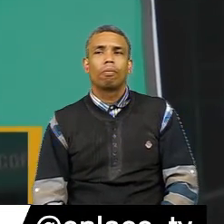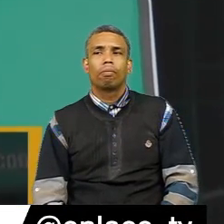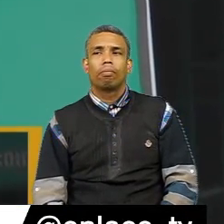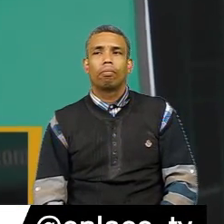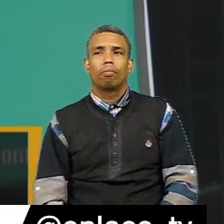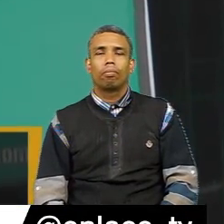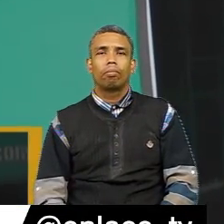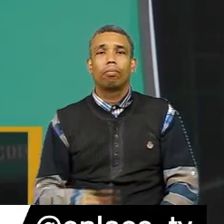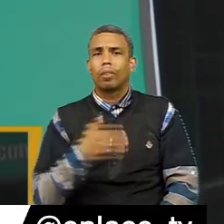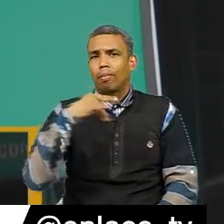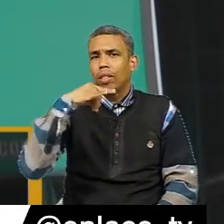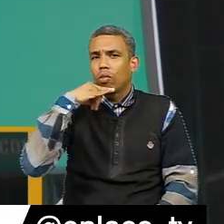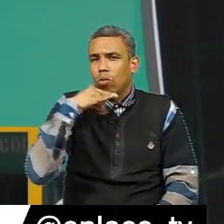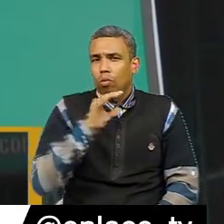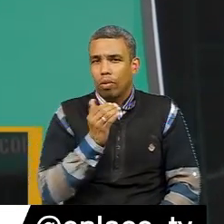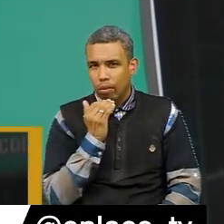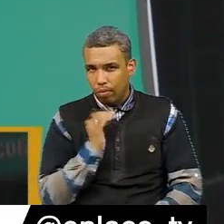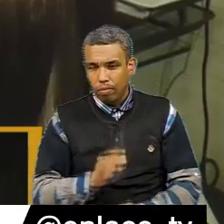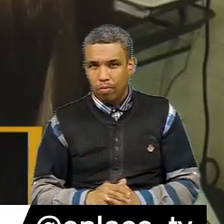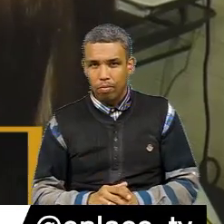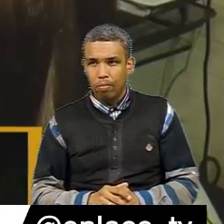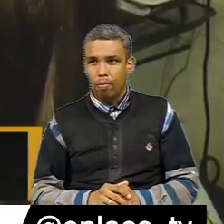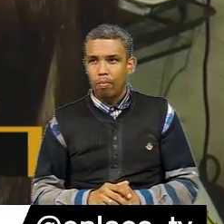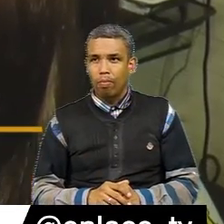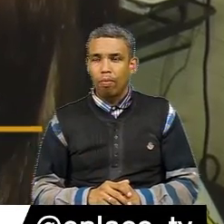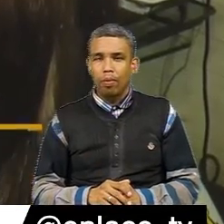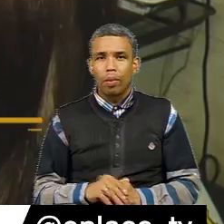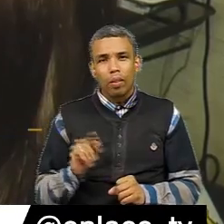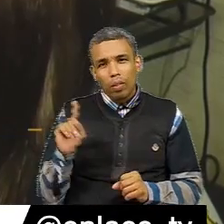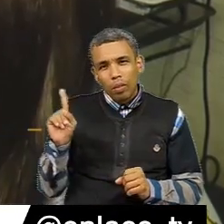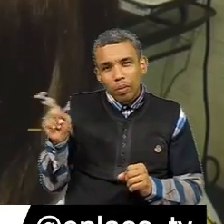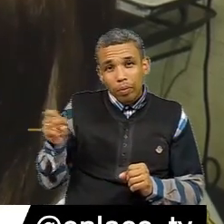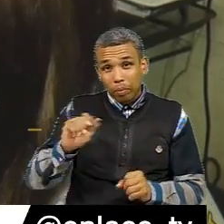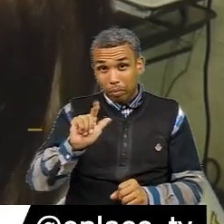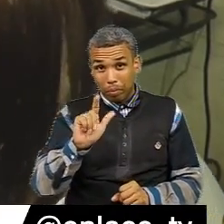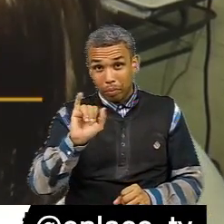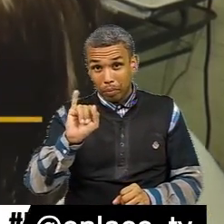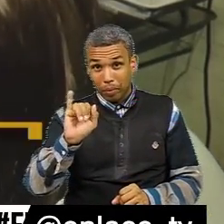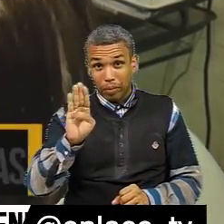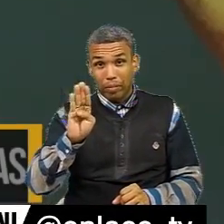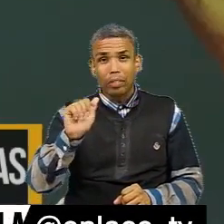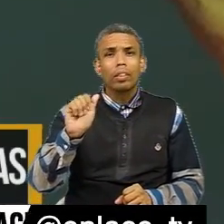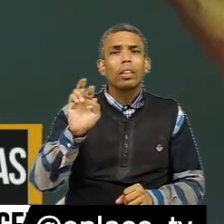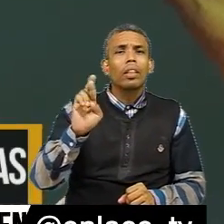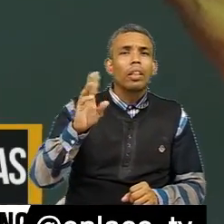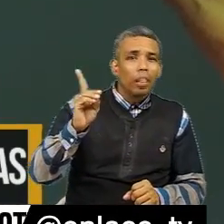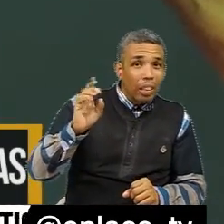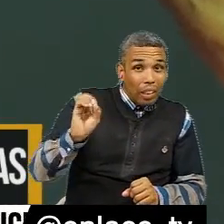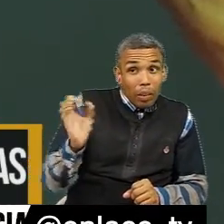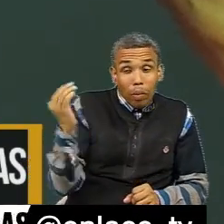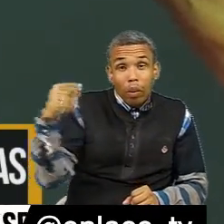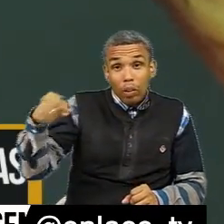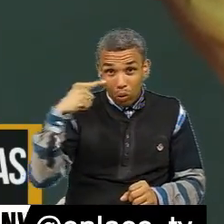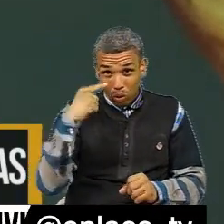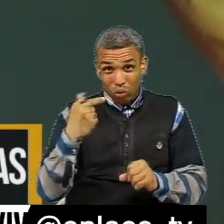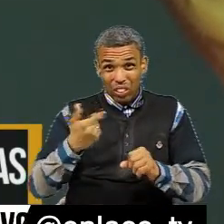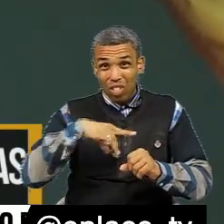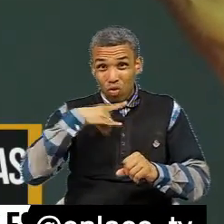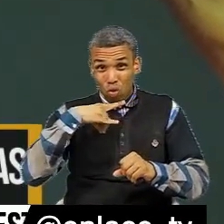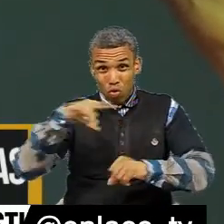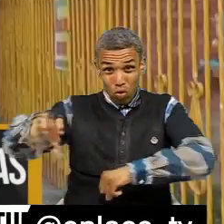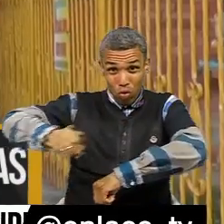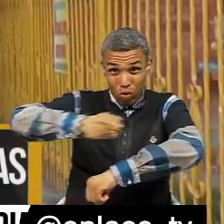en la de Torcoroma, de acuerdo al vicepresidente de la Asociación de Inquilinos, Libardo Arenas, desde hace más de 15 días se viene sintiendo con mayor fuerza la afectación